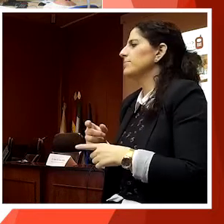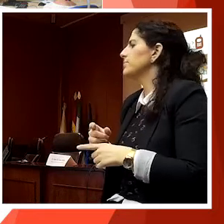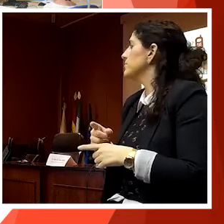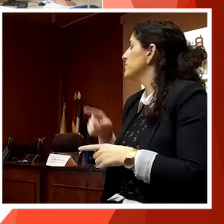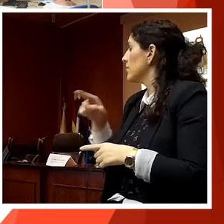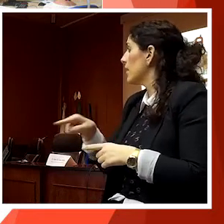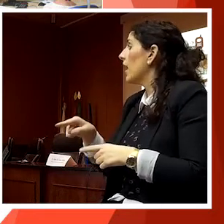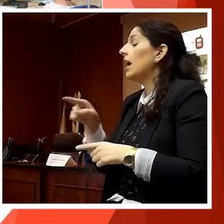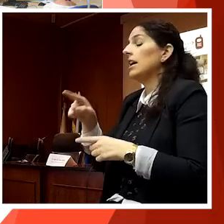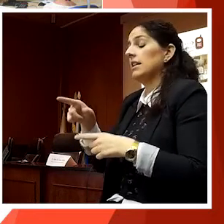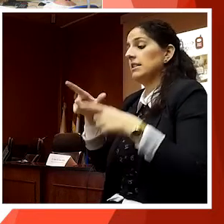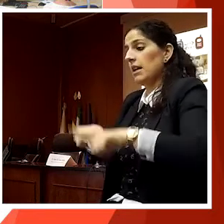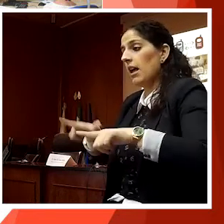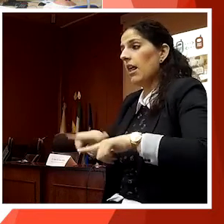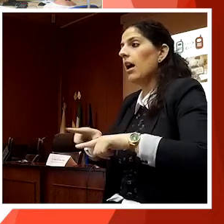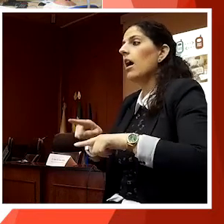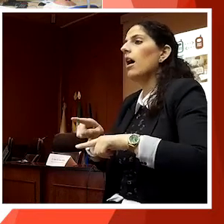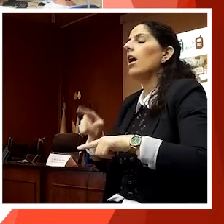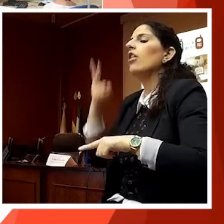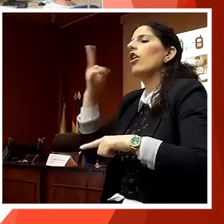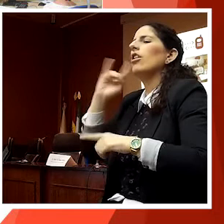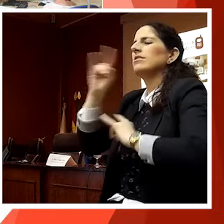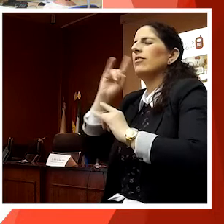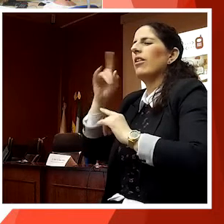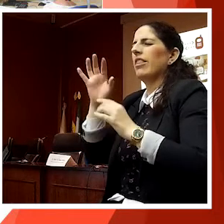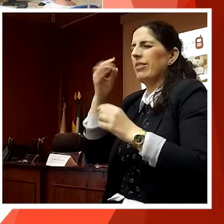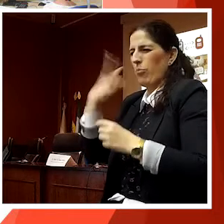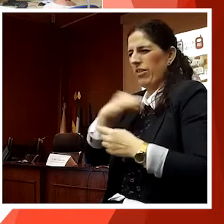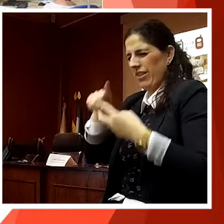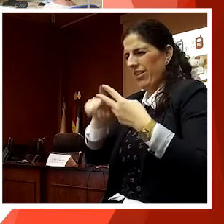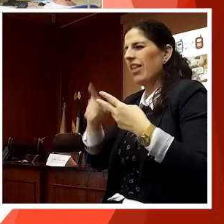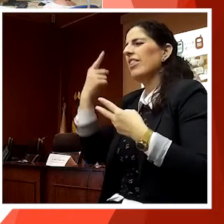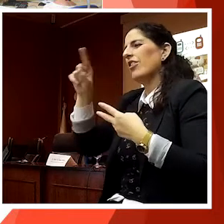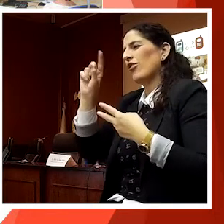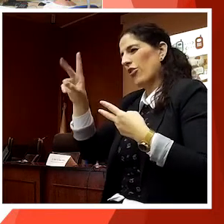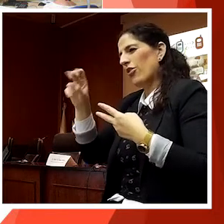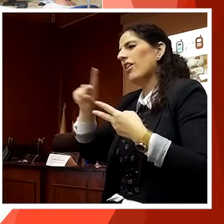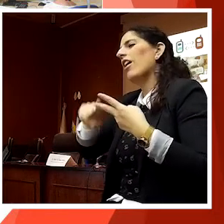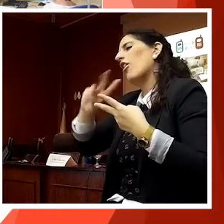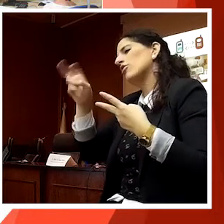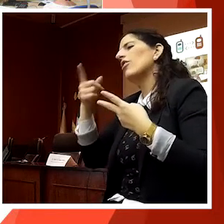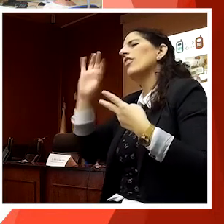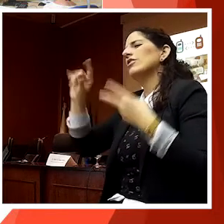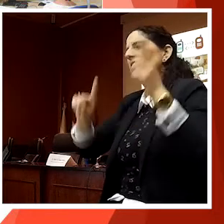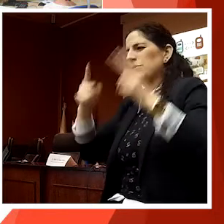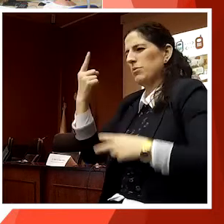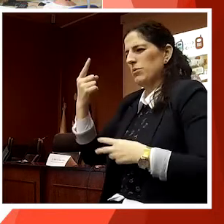en Andalucía hay dos tipos de teléfonos de emergencias, uno es el 112 y otro es el